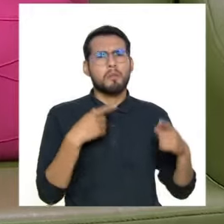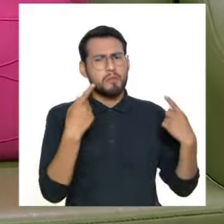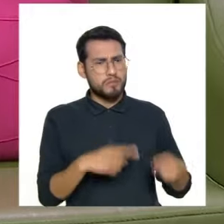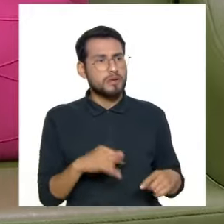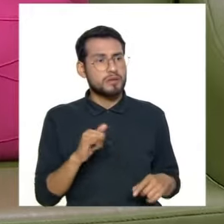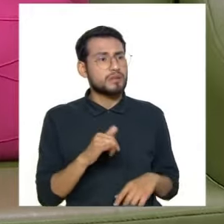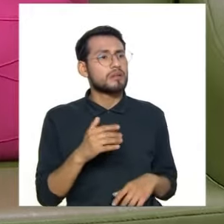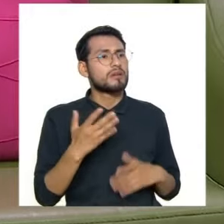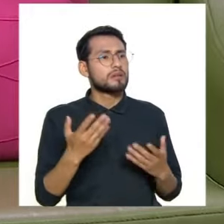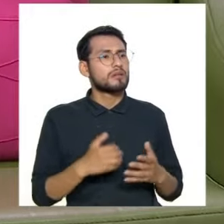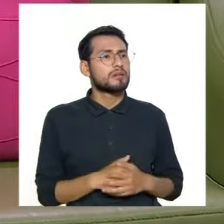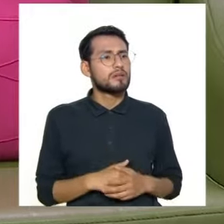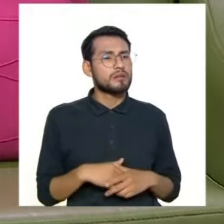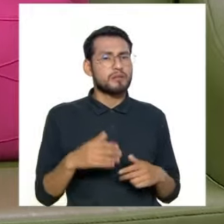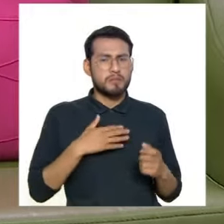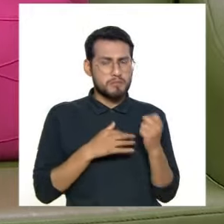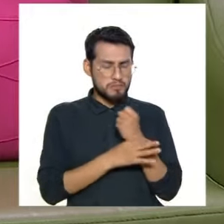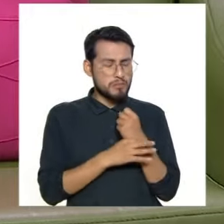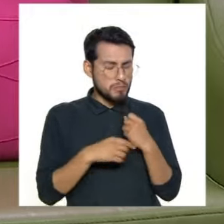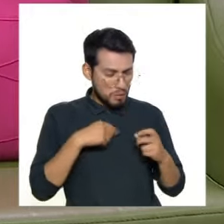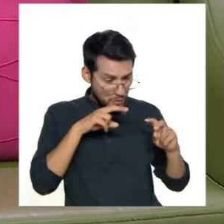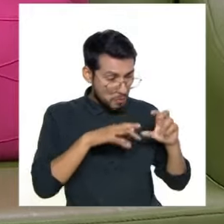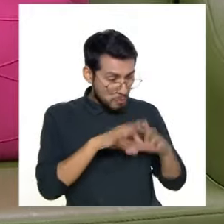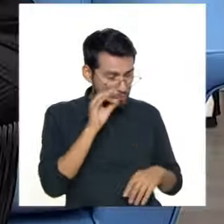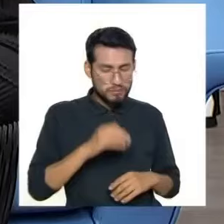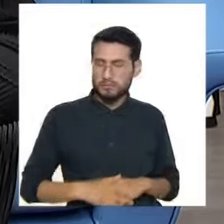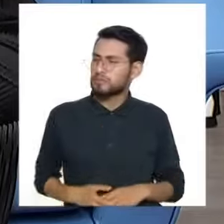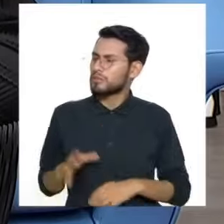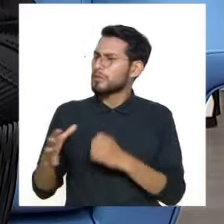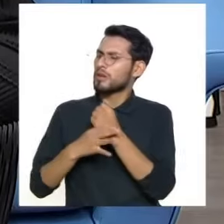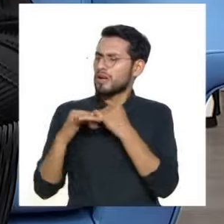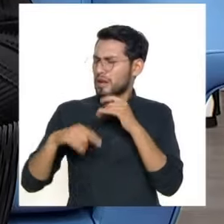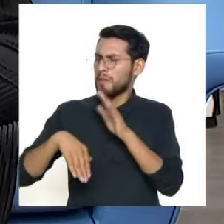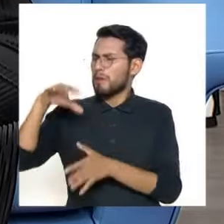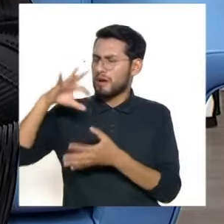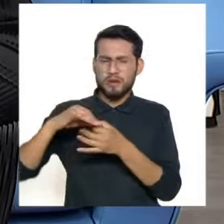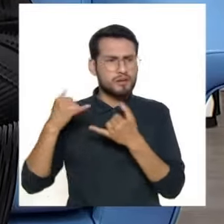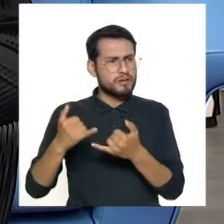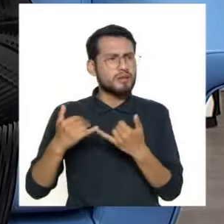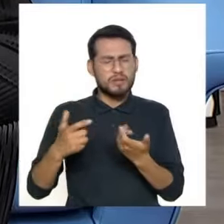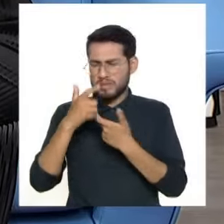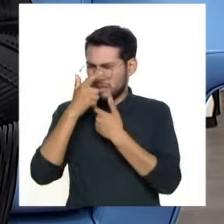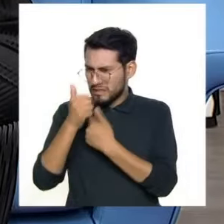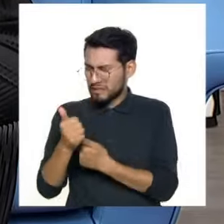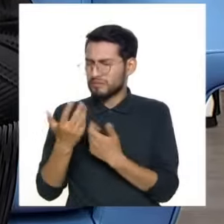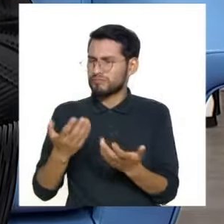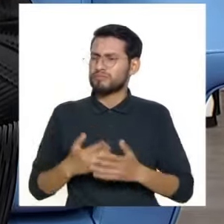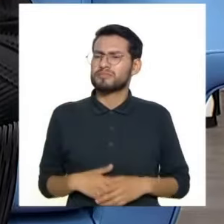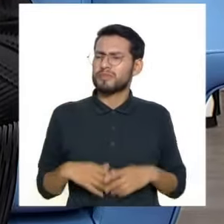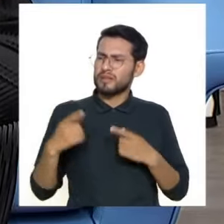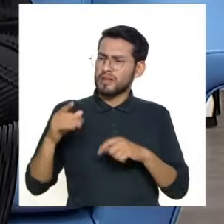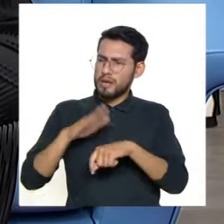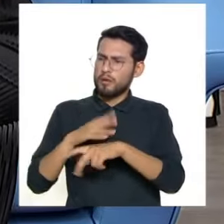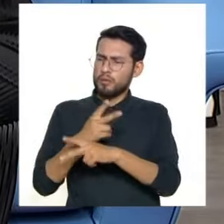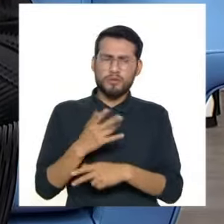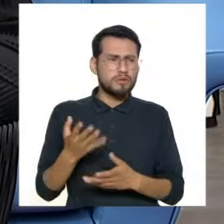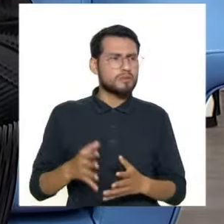ocurrido en mi práctica general como médico no do como más conectados están muy interesada en los mensajes